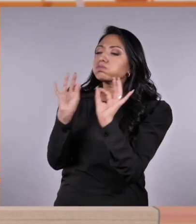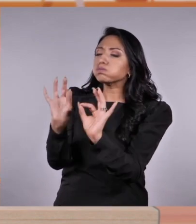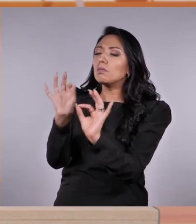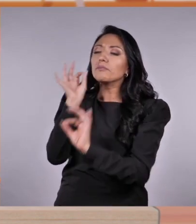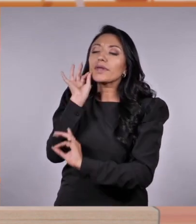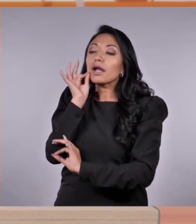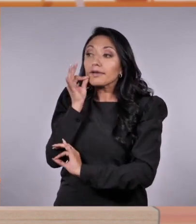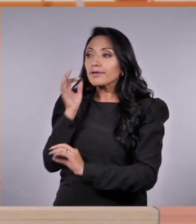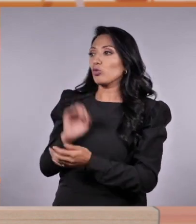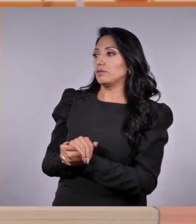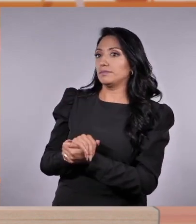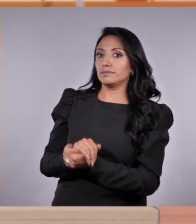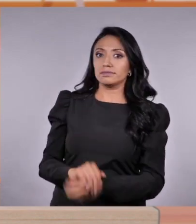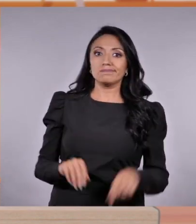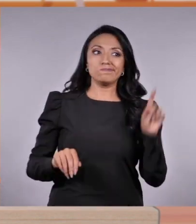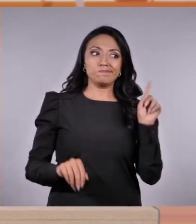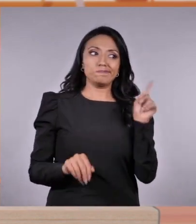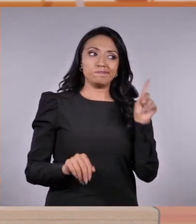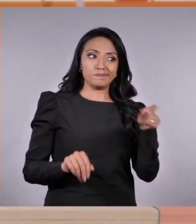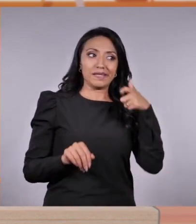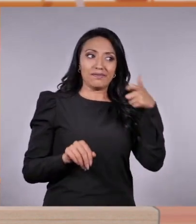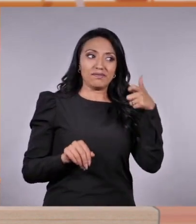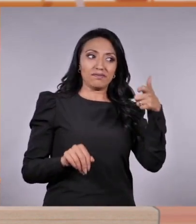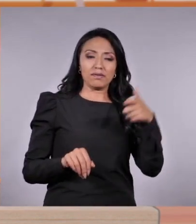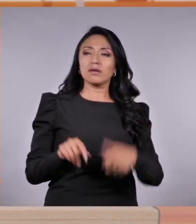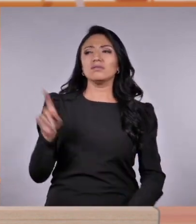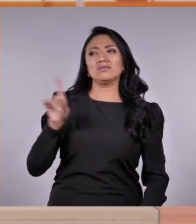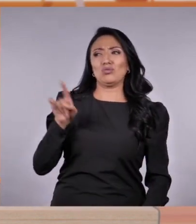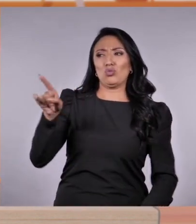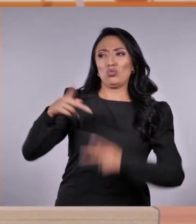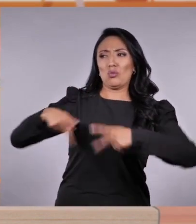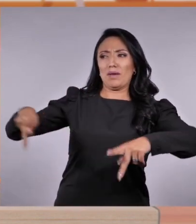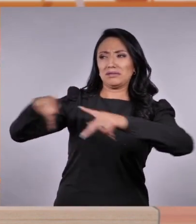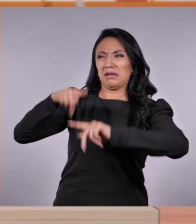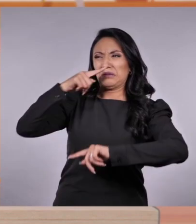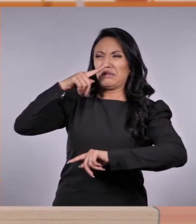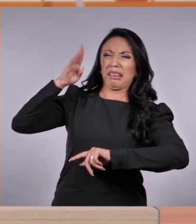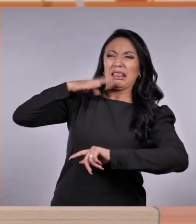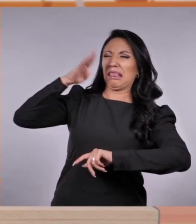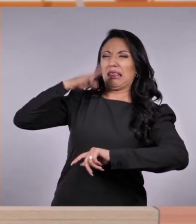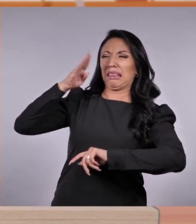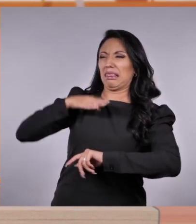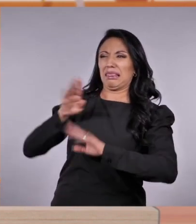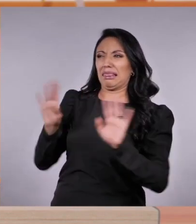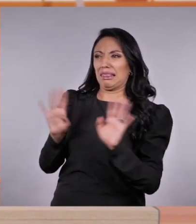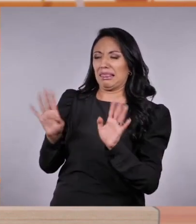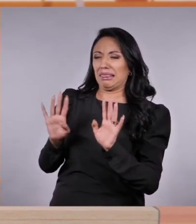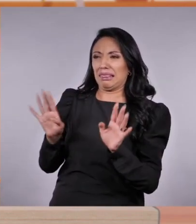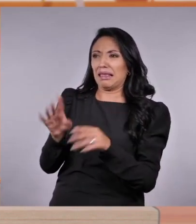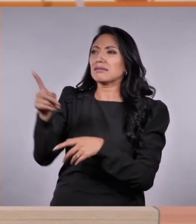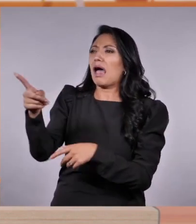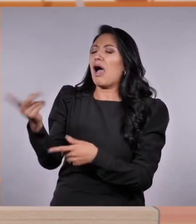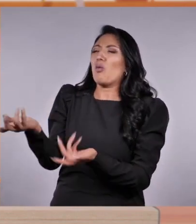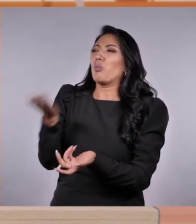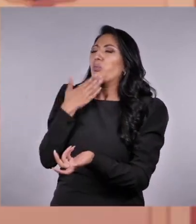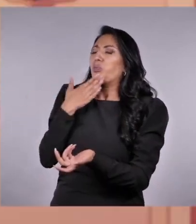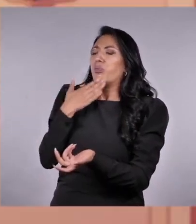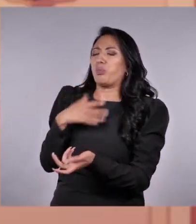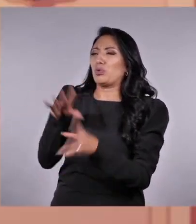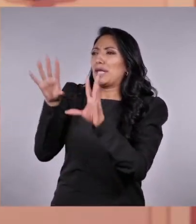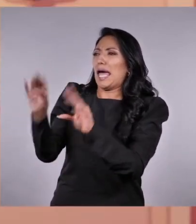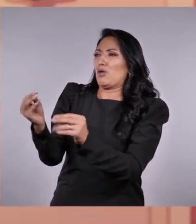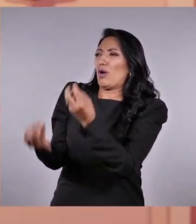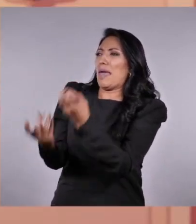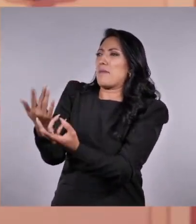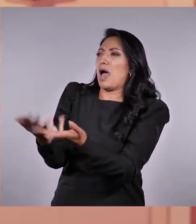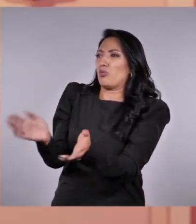deliciosa. Ay, eso me huele bien. No como tu pastel. Ay, no me la recuerdes. Ya. ¿Por